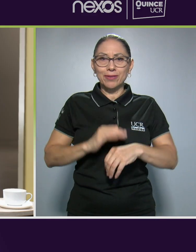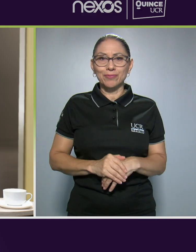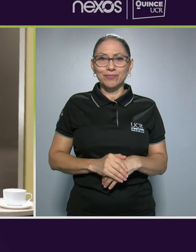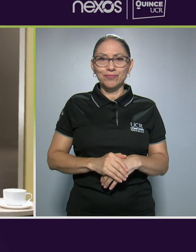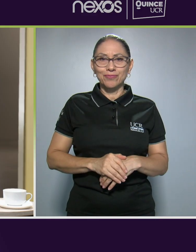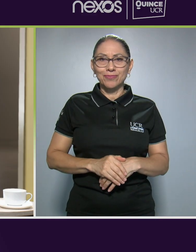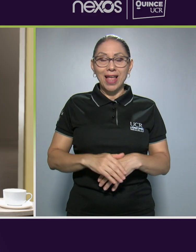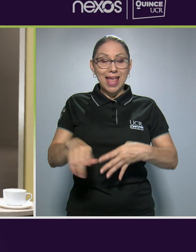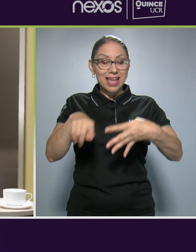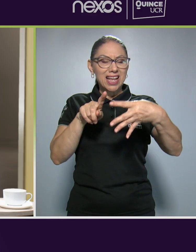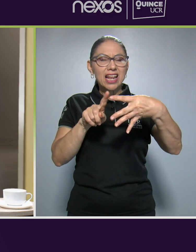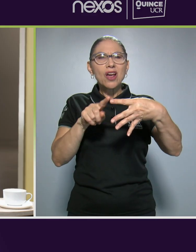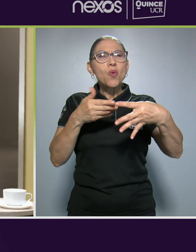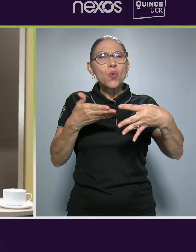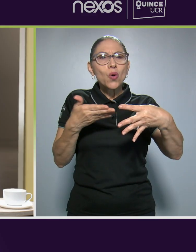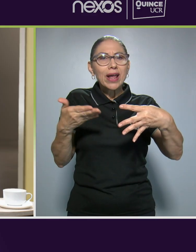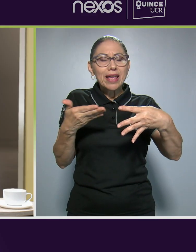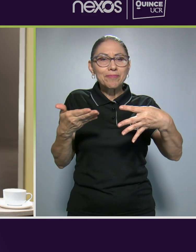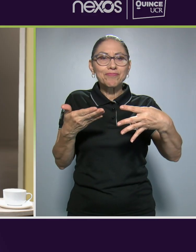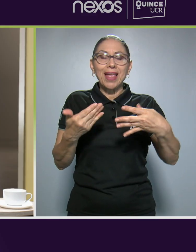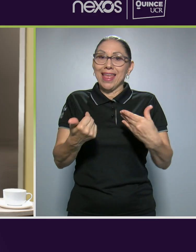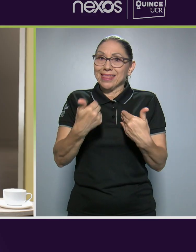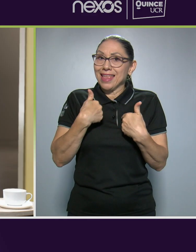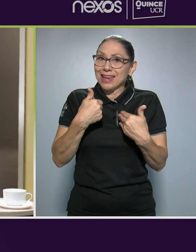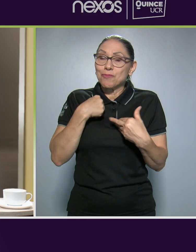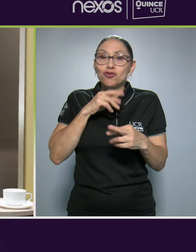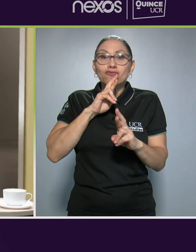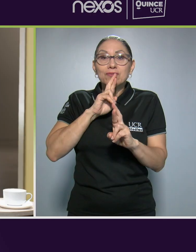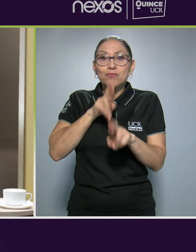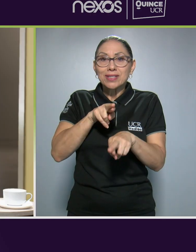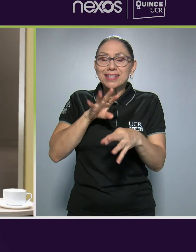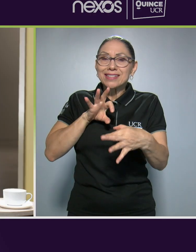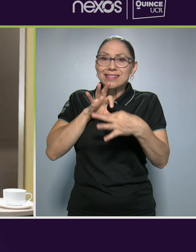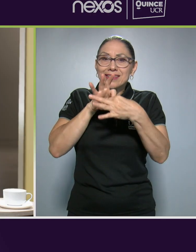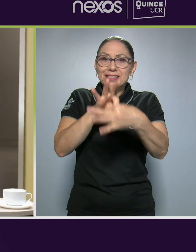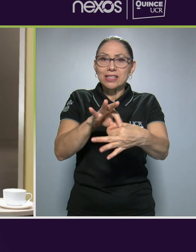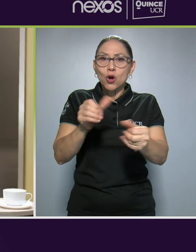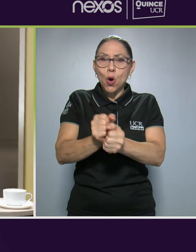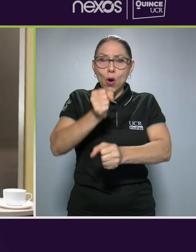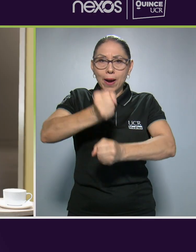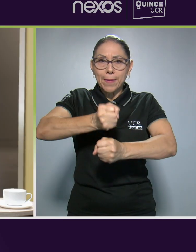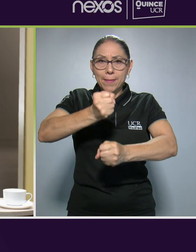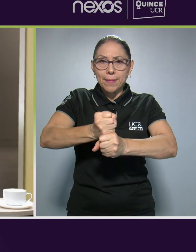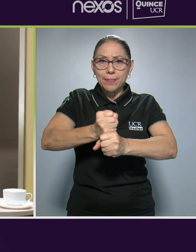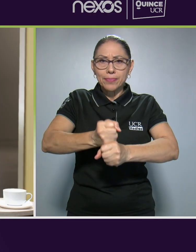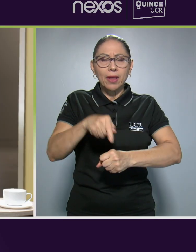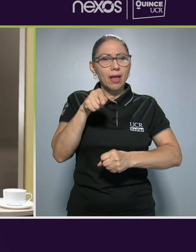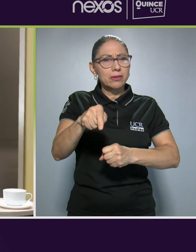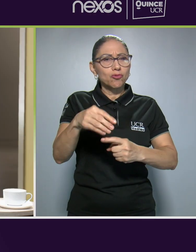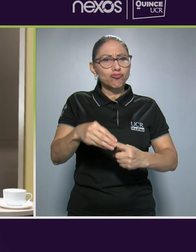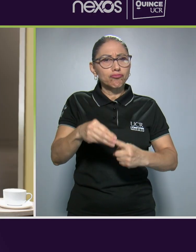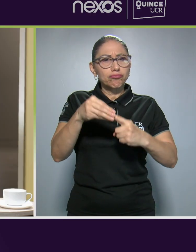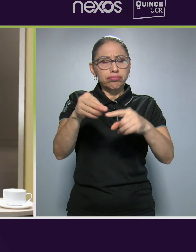eje 1? Bueno, en el eje 1, por ejemplo, tenemos indicadores que tienen que ver con empleo y eso es fundamental para